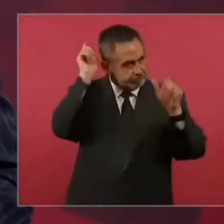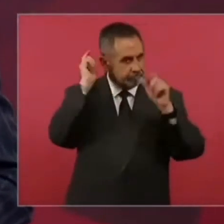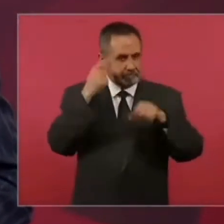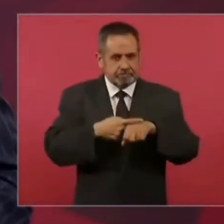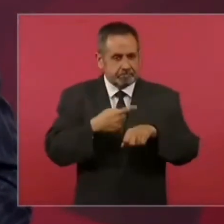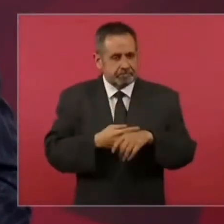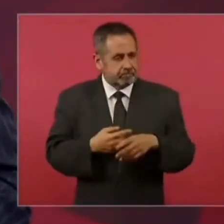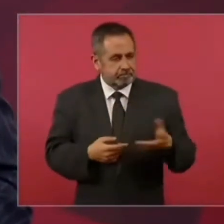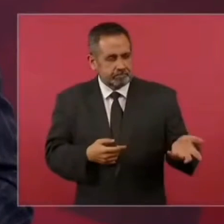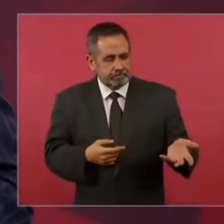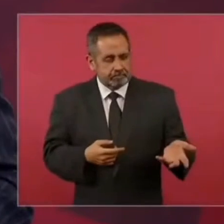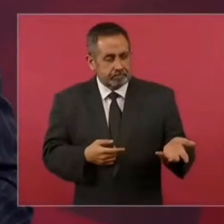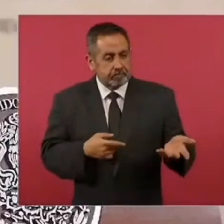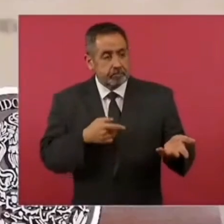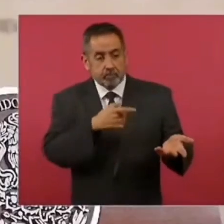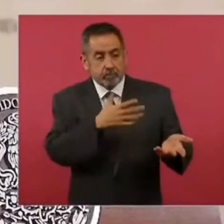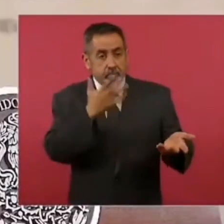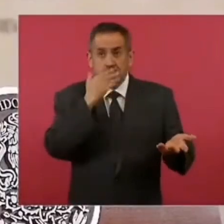tienen ideales.